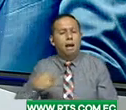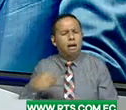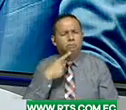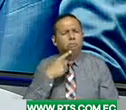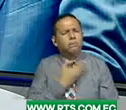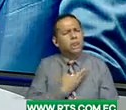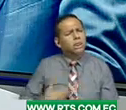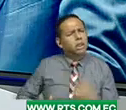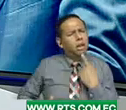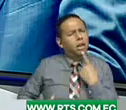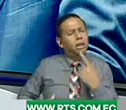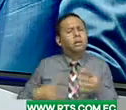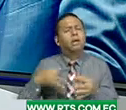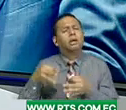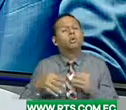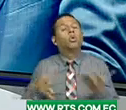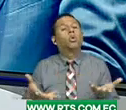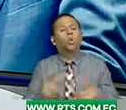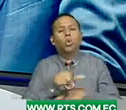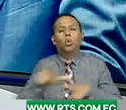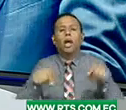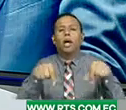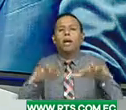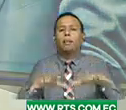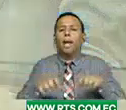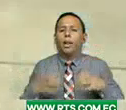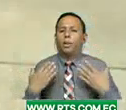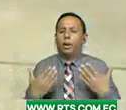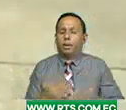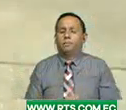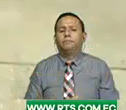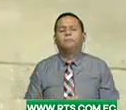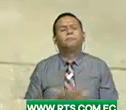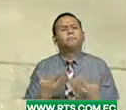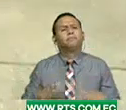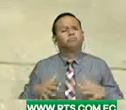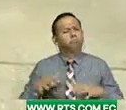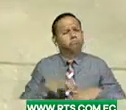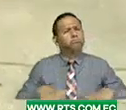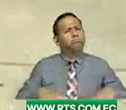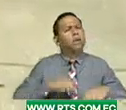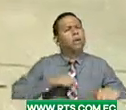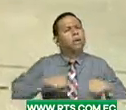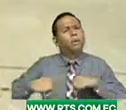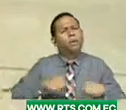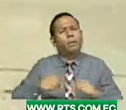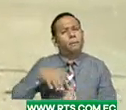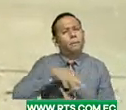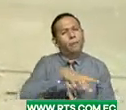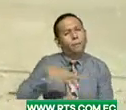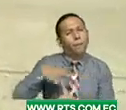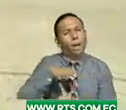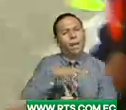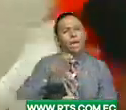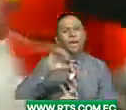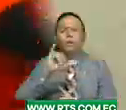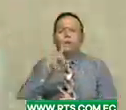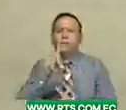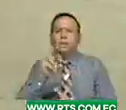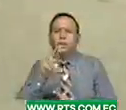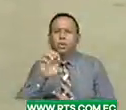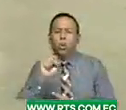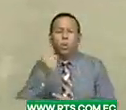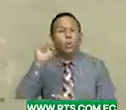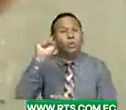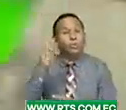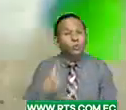un evento en Guayaquil. La actividad se desarrolló en el Parque Los Cidros del Guasmo Central de Guayaquil. Ahí el